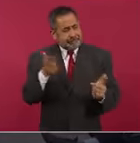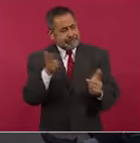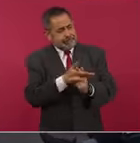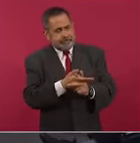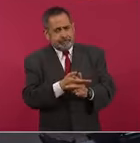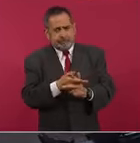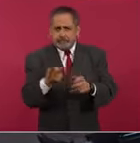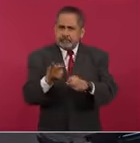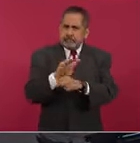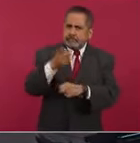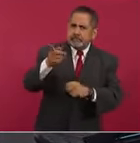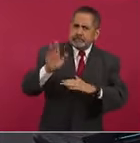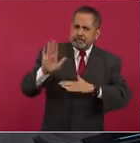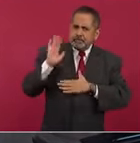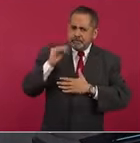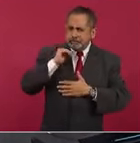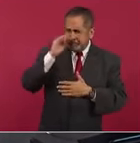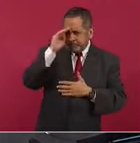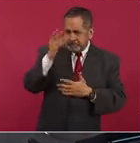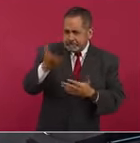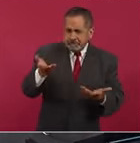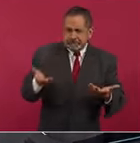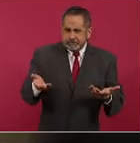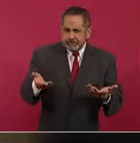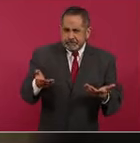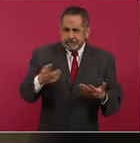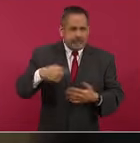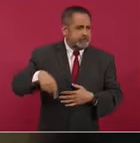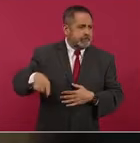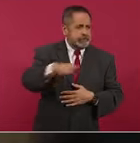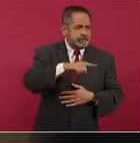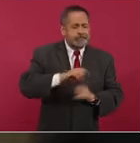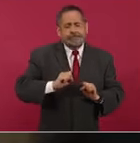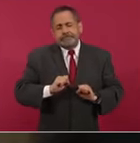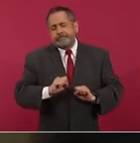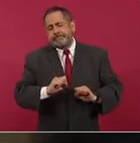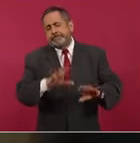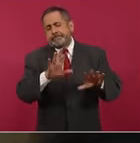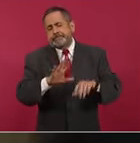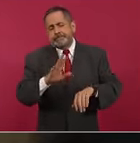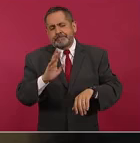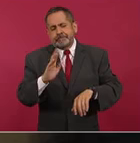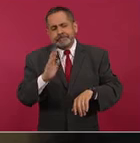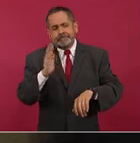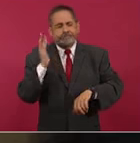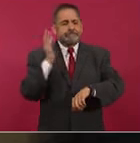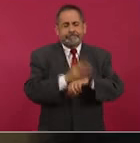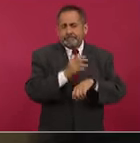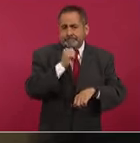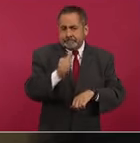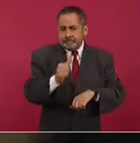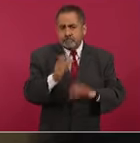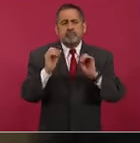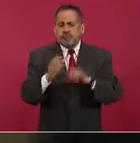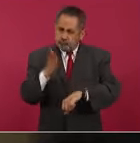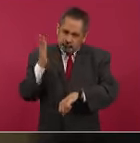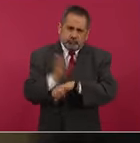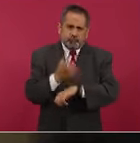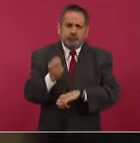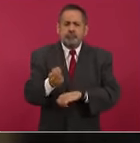esa promesa, presidente? ¿Considera que la no impunidad se ha cumplido en estos casos de asesinatos de periodistas y ataques